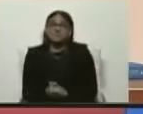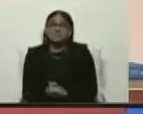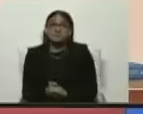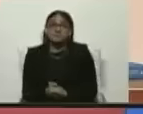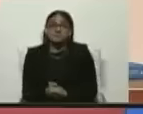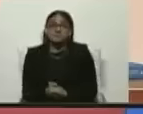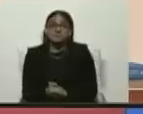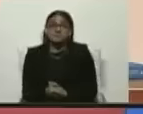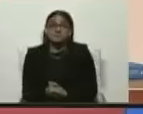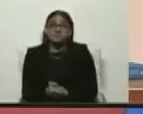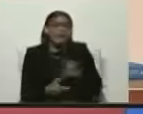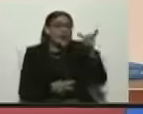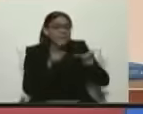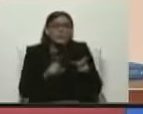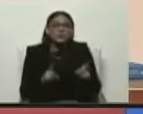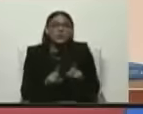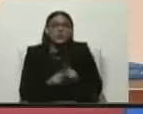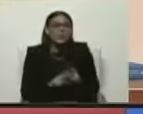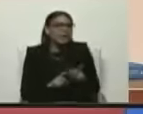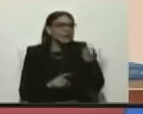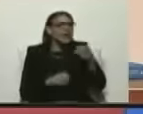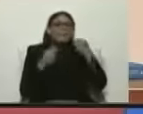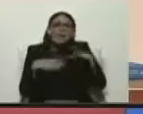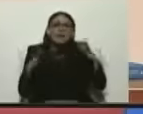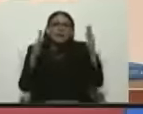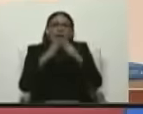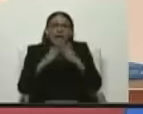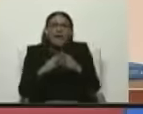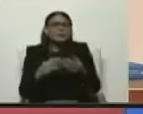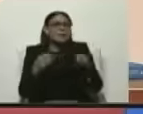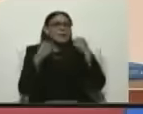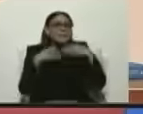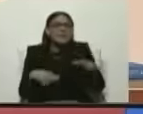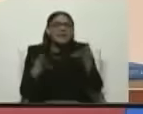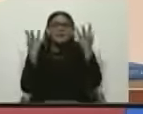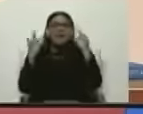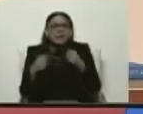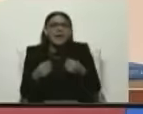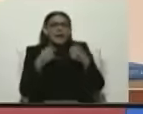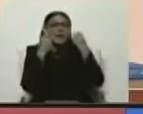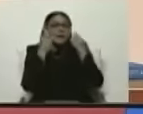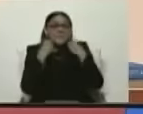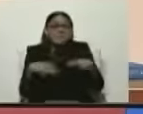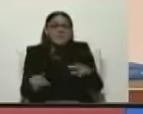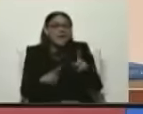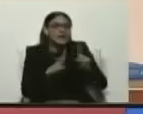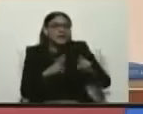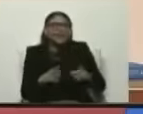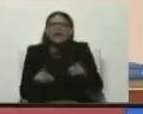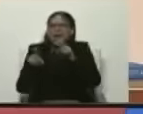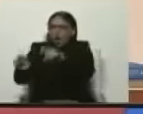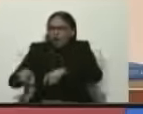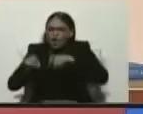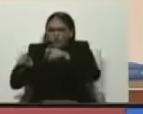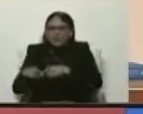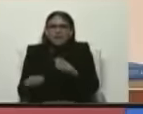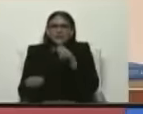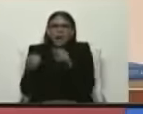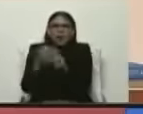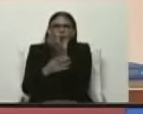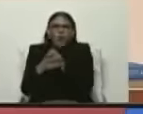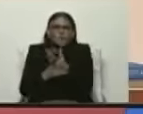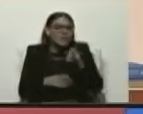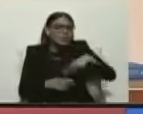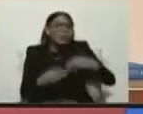Perdieron. Alguien salvó a 3 gallinitas por allá porque las gallinas se montaron a un árbol. Pero las cosechas se perdieron. Y eso es un pueblo